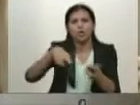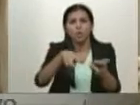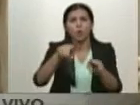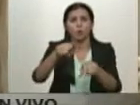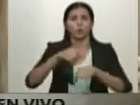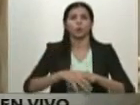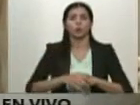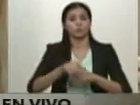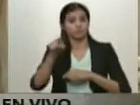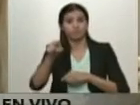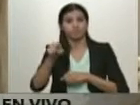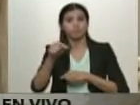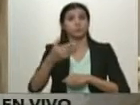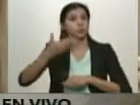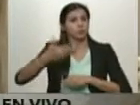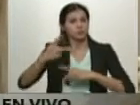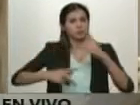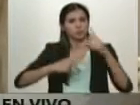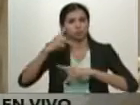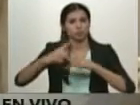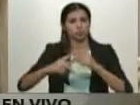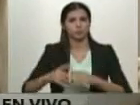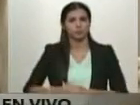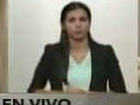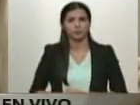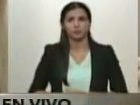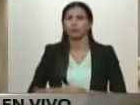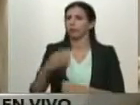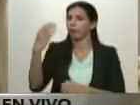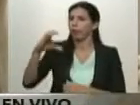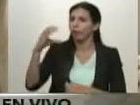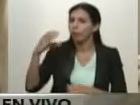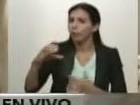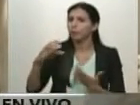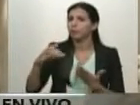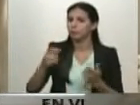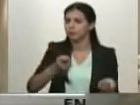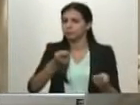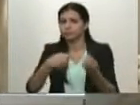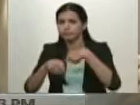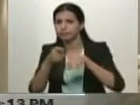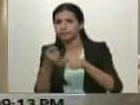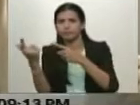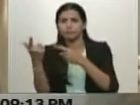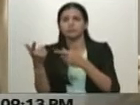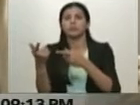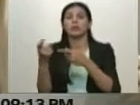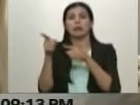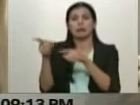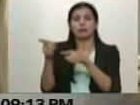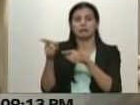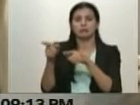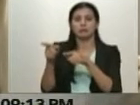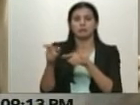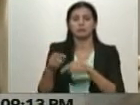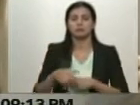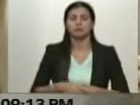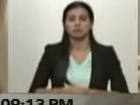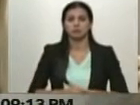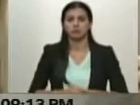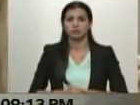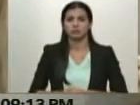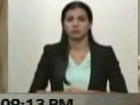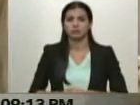esa producción de Colombia y ahora la estamos instalando y bueno, le hemos